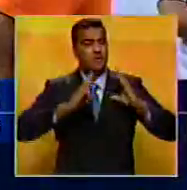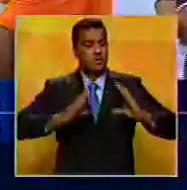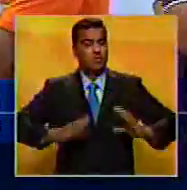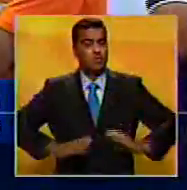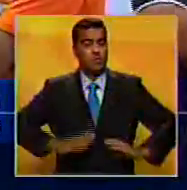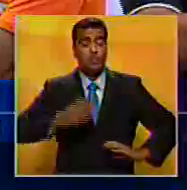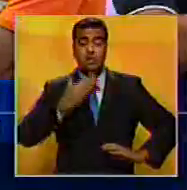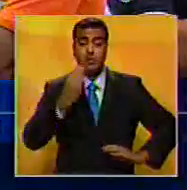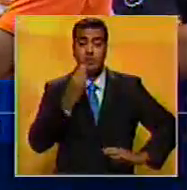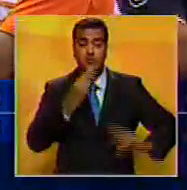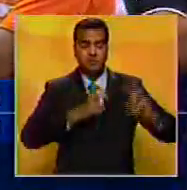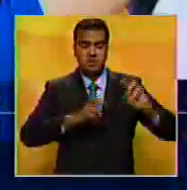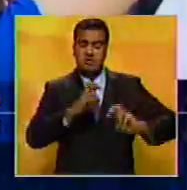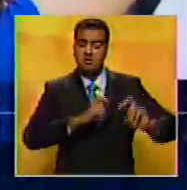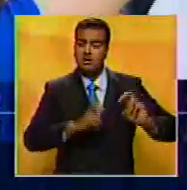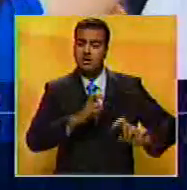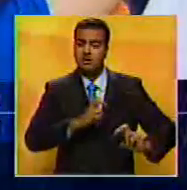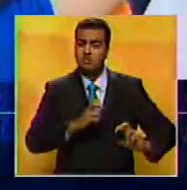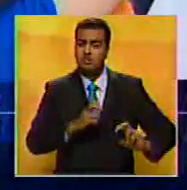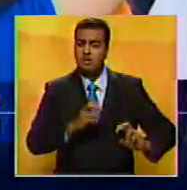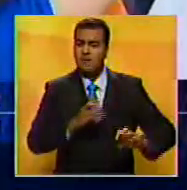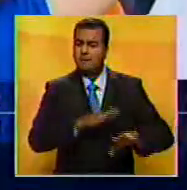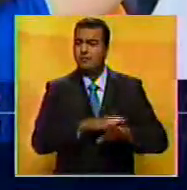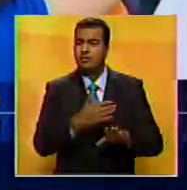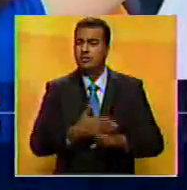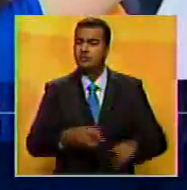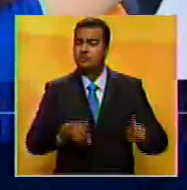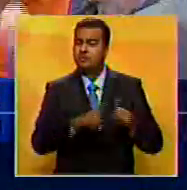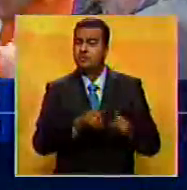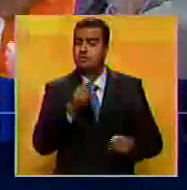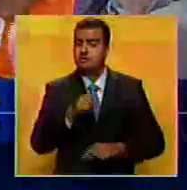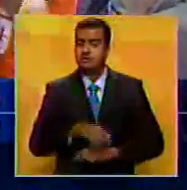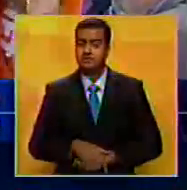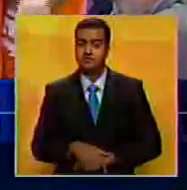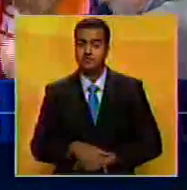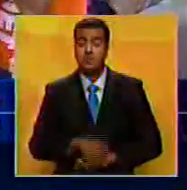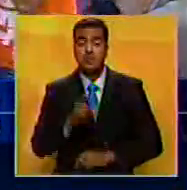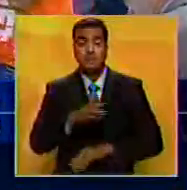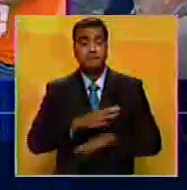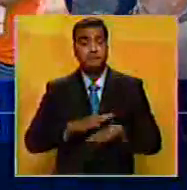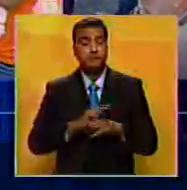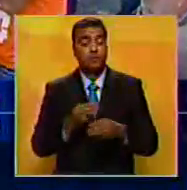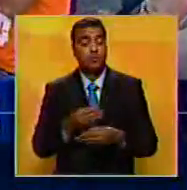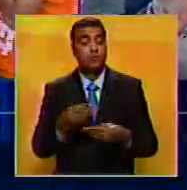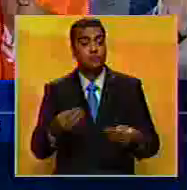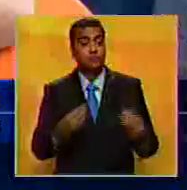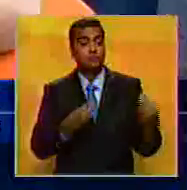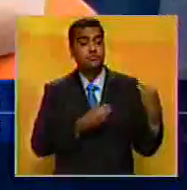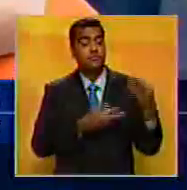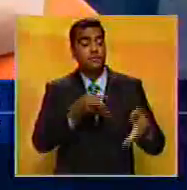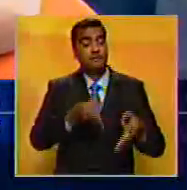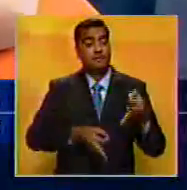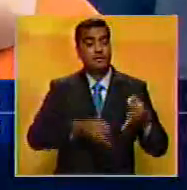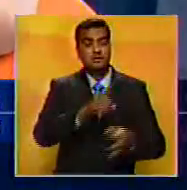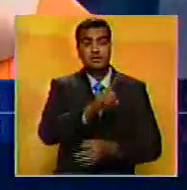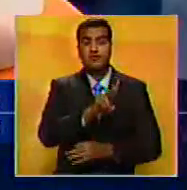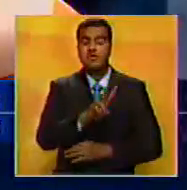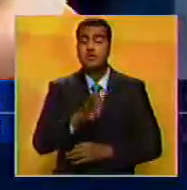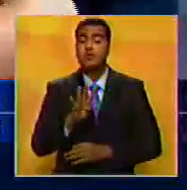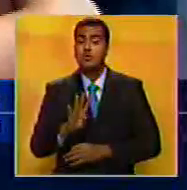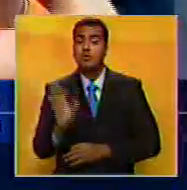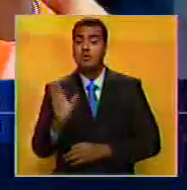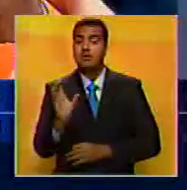forenses e investigadores del organismo realizan los estudios pertinentes. Además, el Ministerio Público comisionó al fiscal número 124